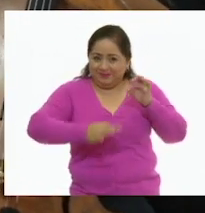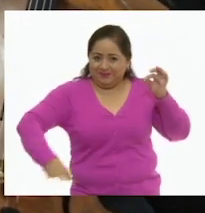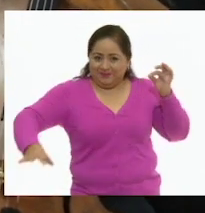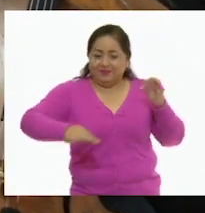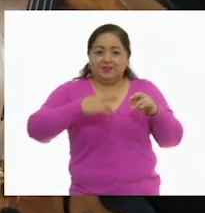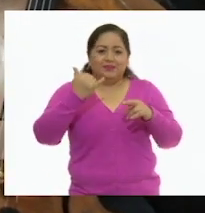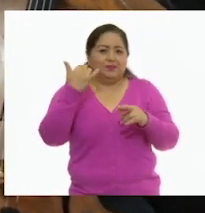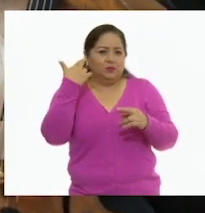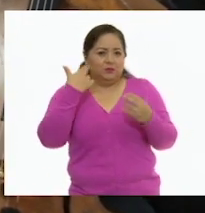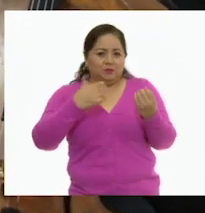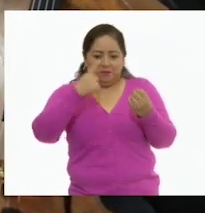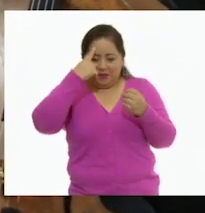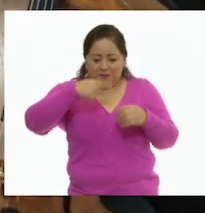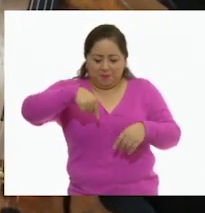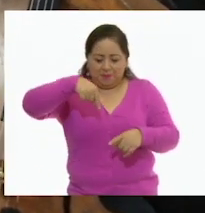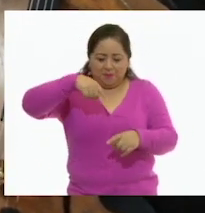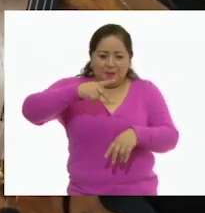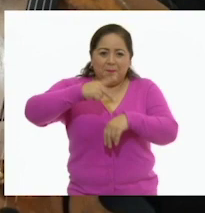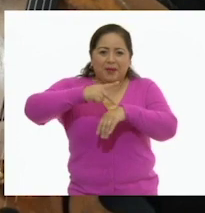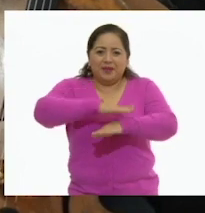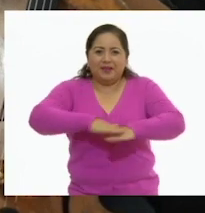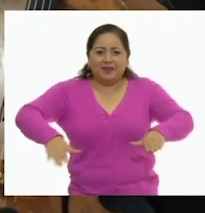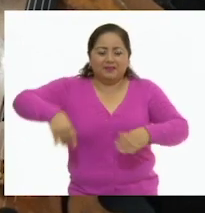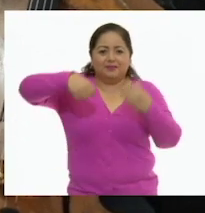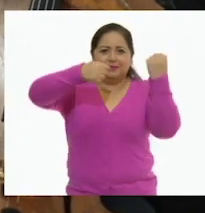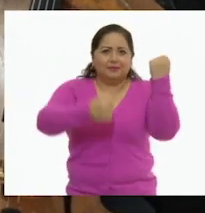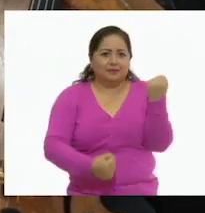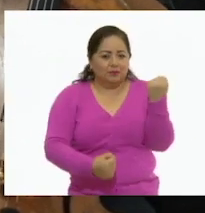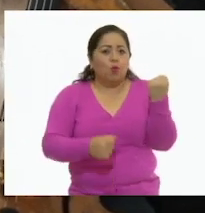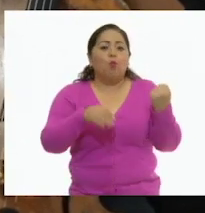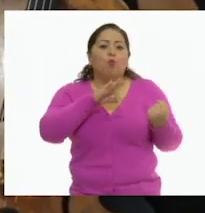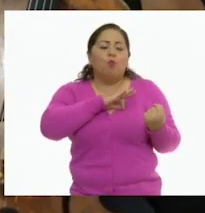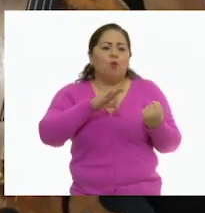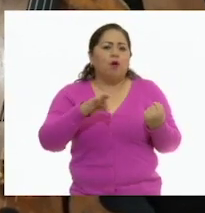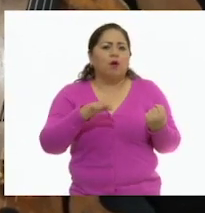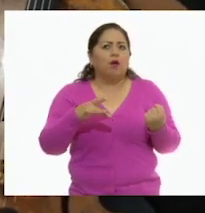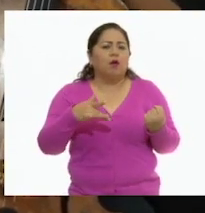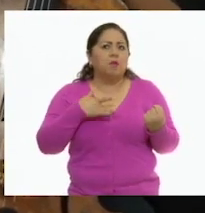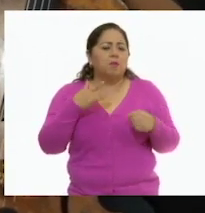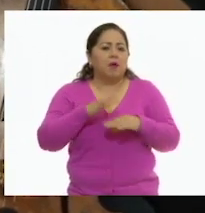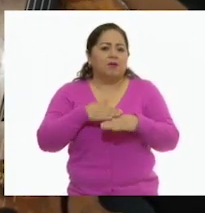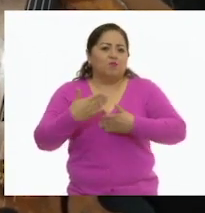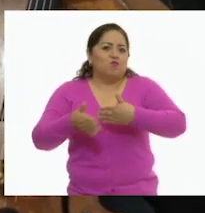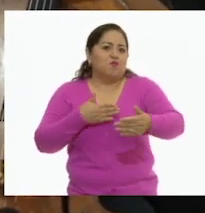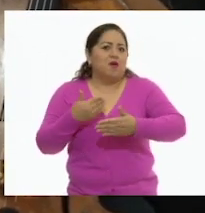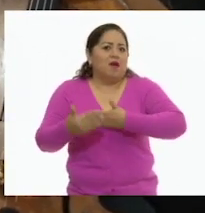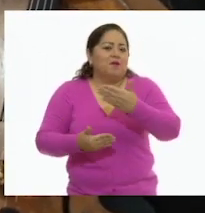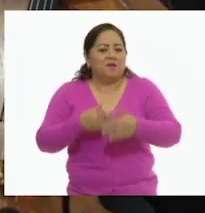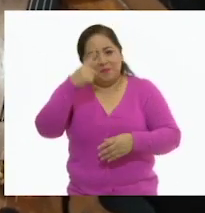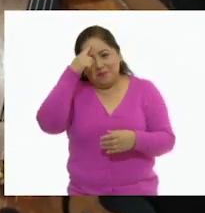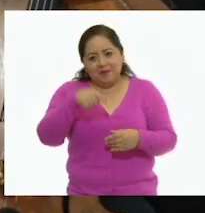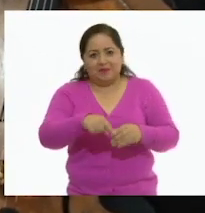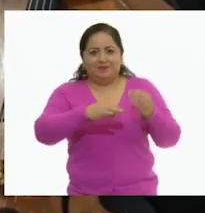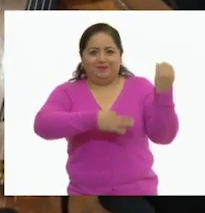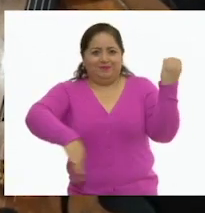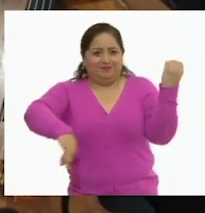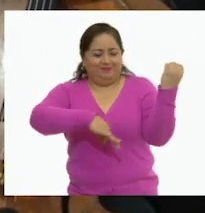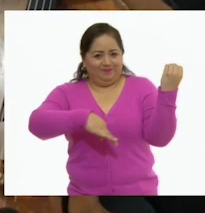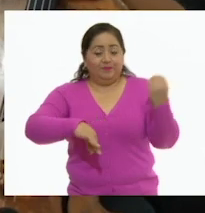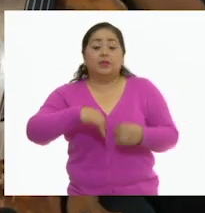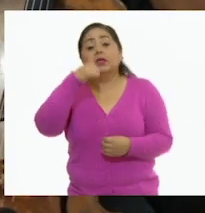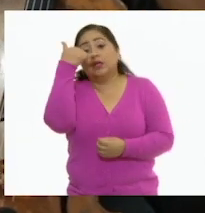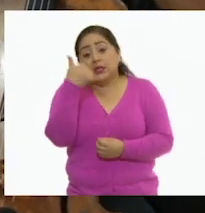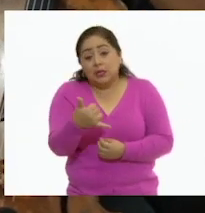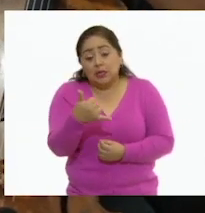el instrumento sujeto al piso, puede pensar en técnicas más avanzadas para el instrumento,